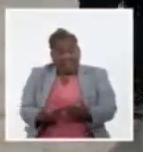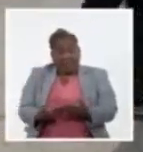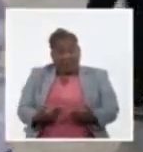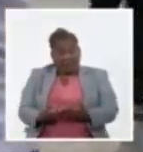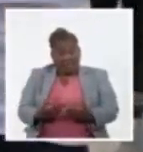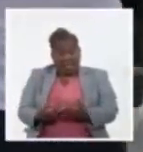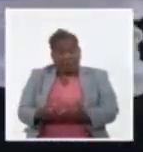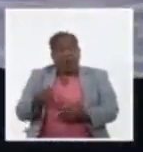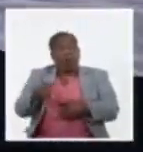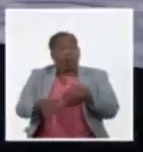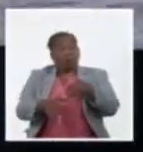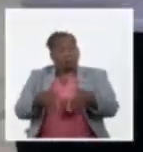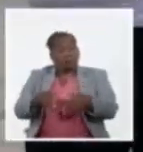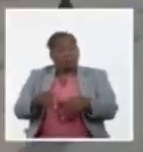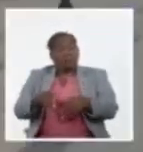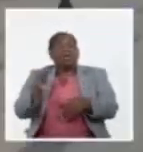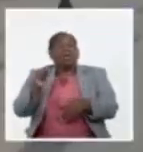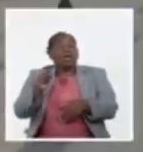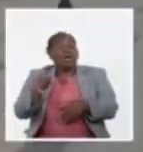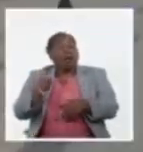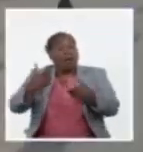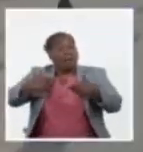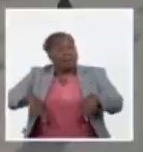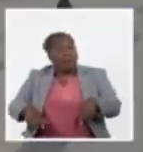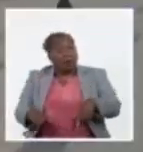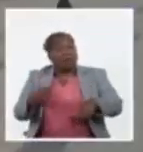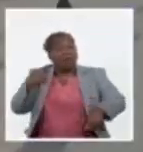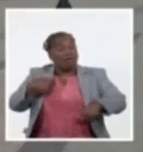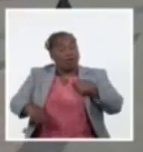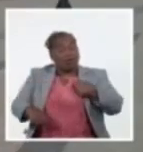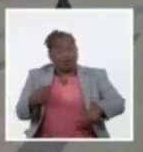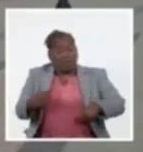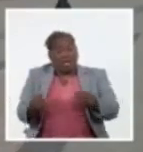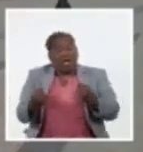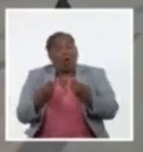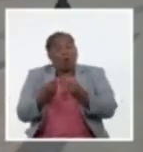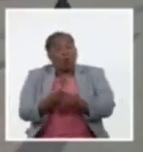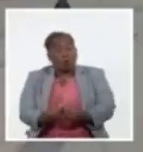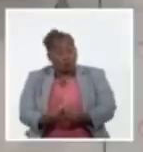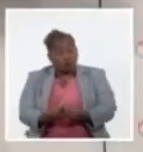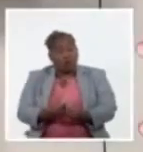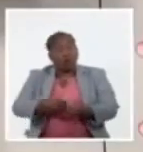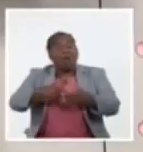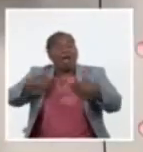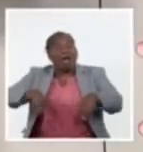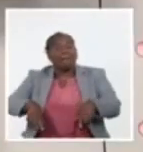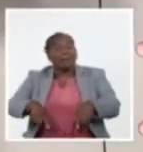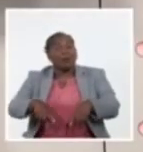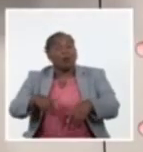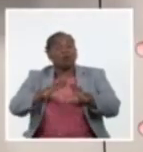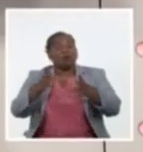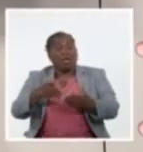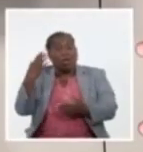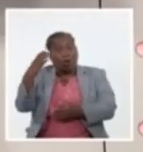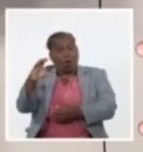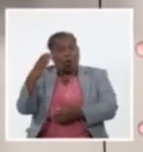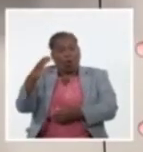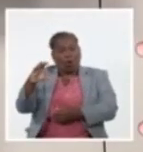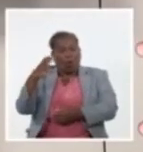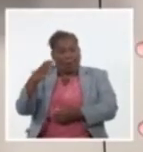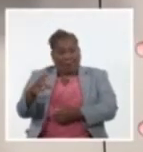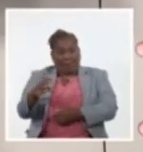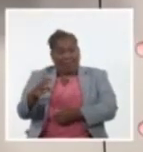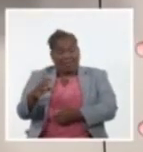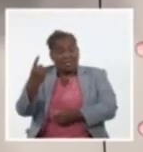presencia del Chevy Guzmán, recordista europeo de la velocidad. Se unen los campeones mundiales Alex Cujavante de Colombia, Lucio Marcini